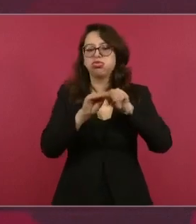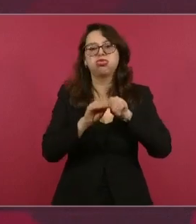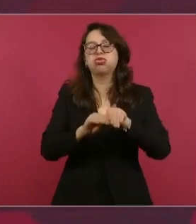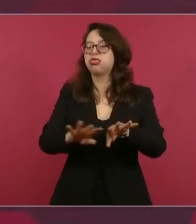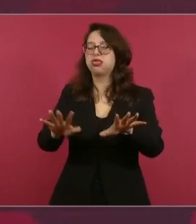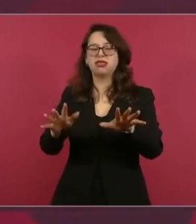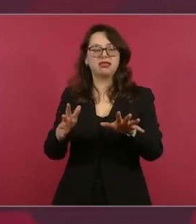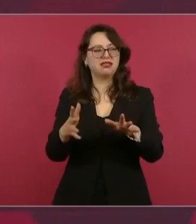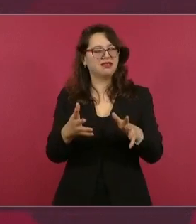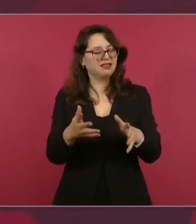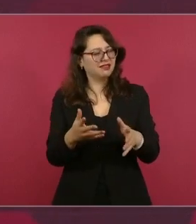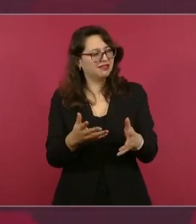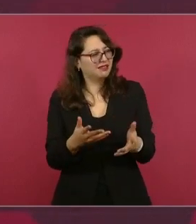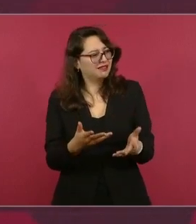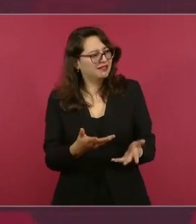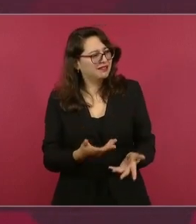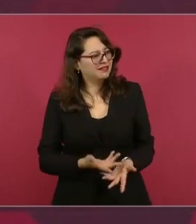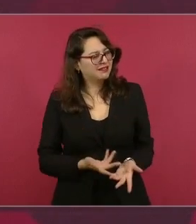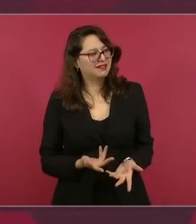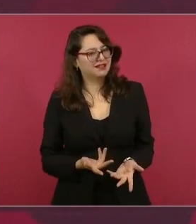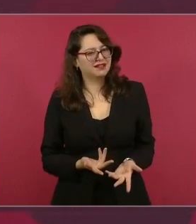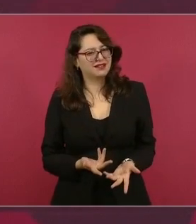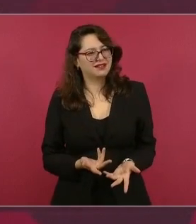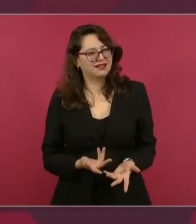con afectaciones, con daños,